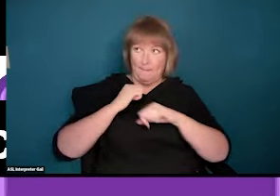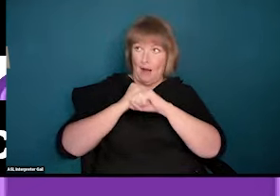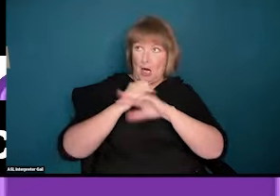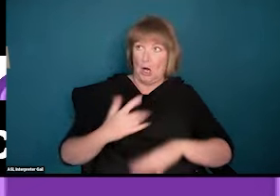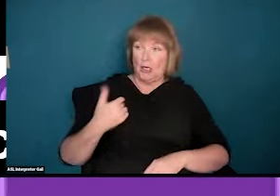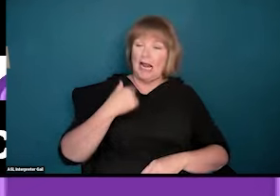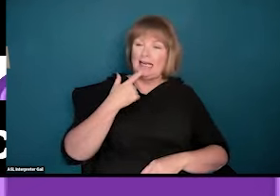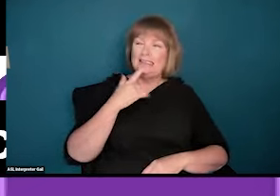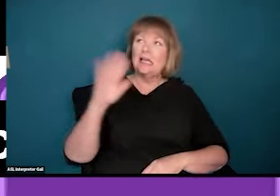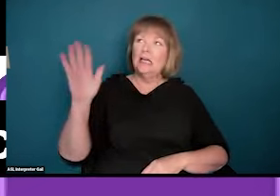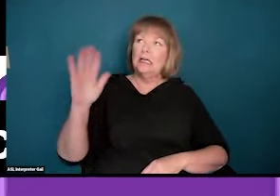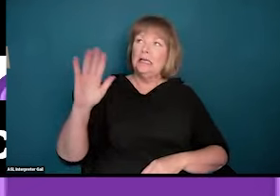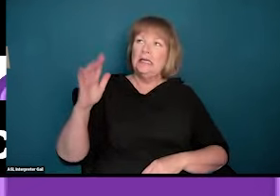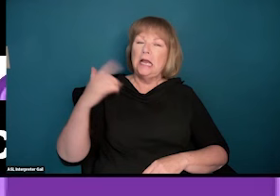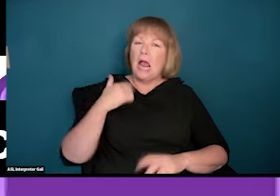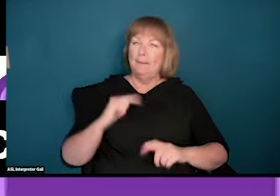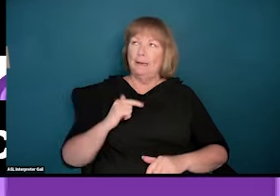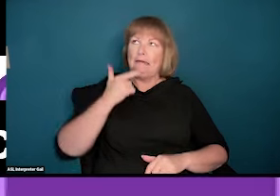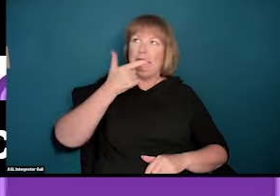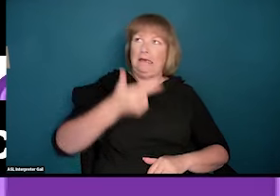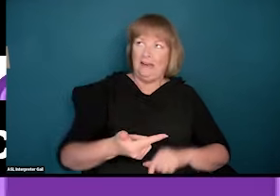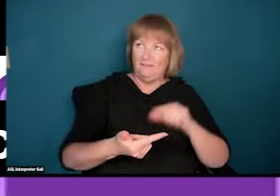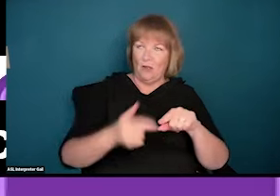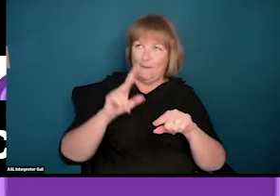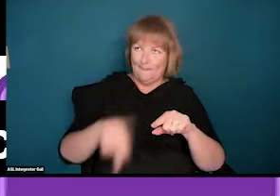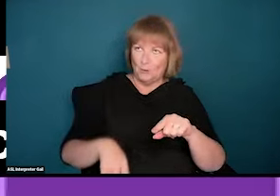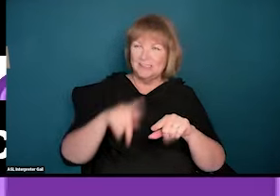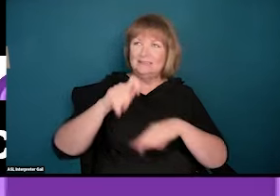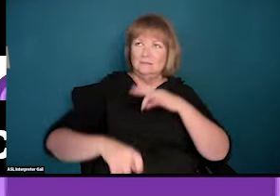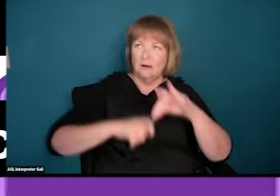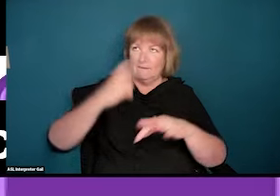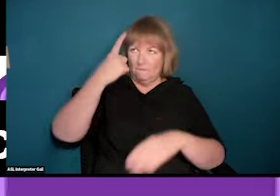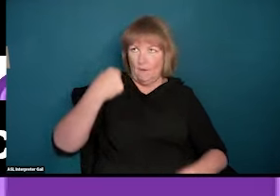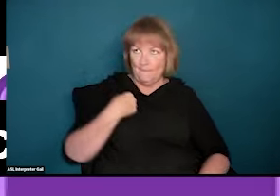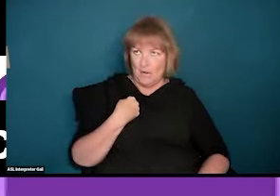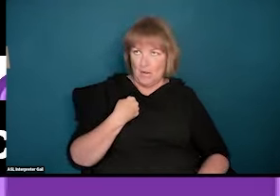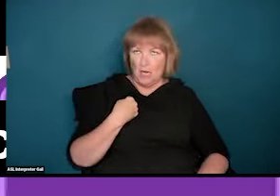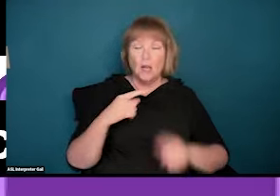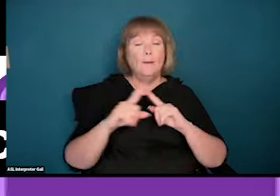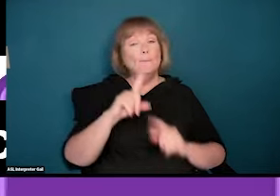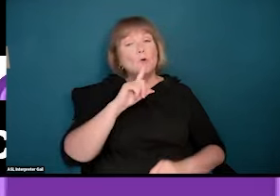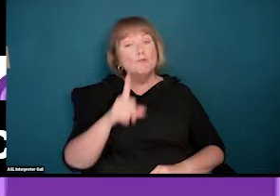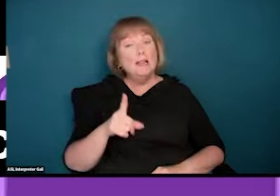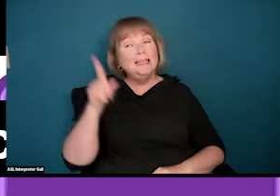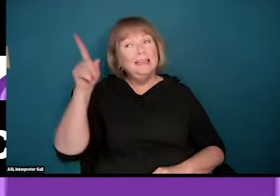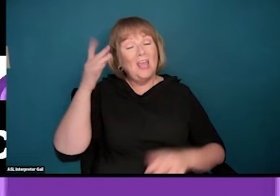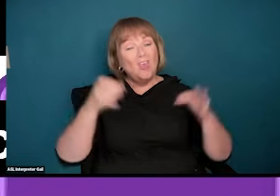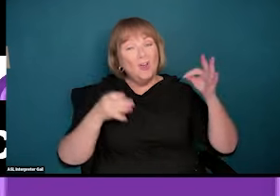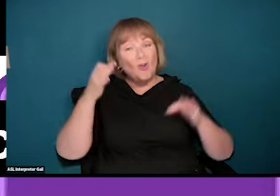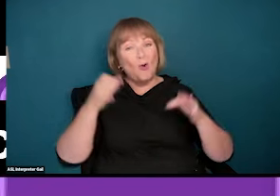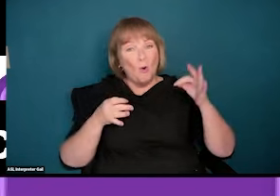continúa con responsabilidades de que la persona que tiene la custodia haga los cambios